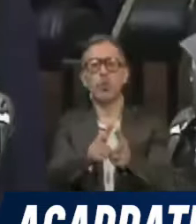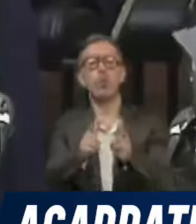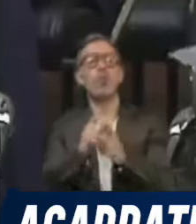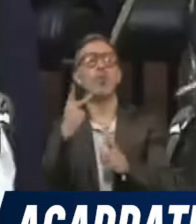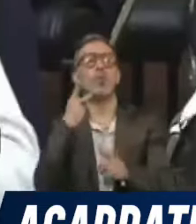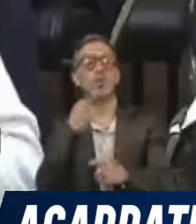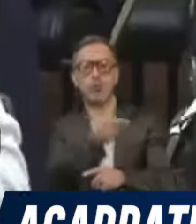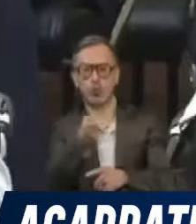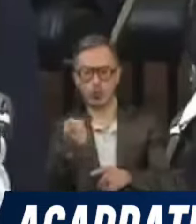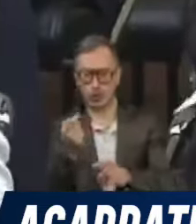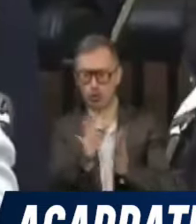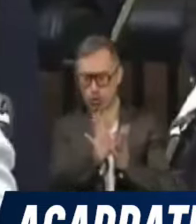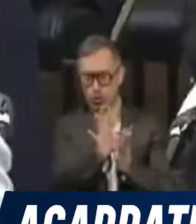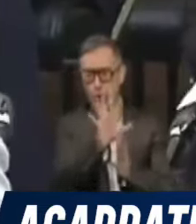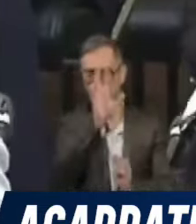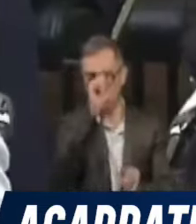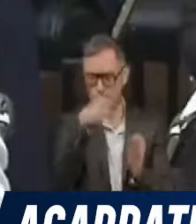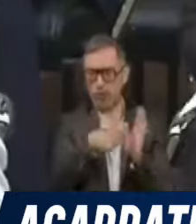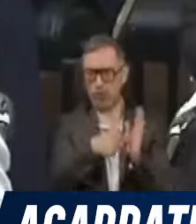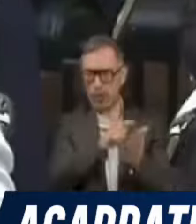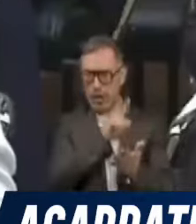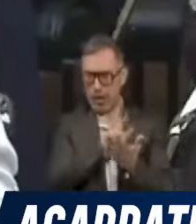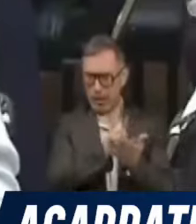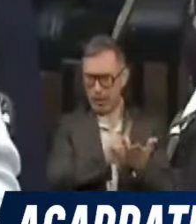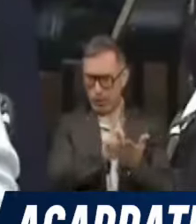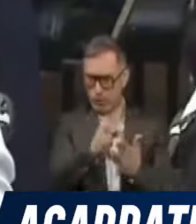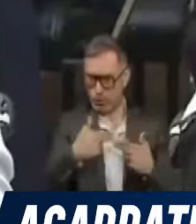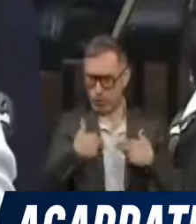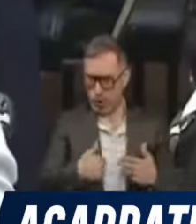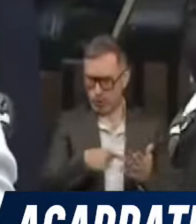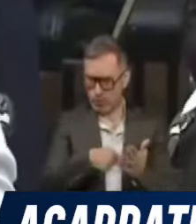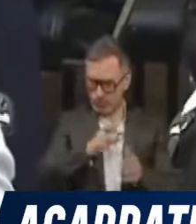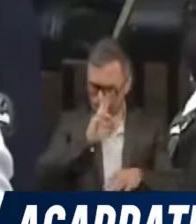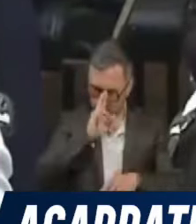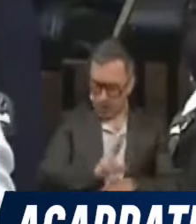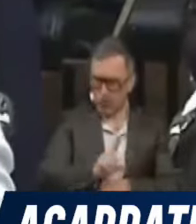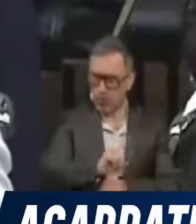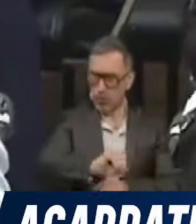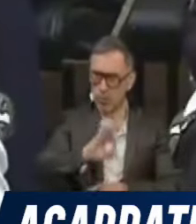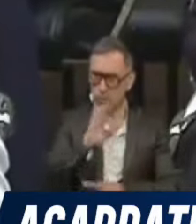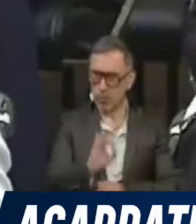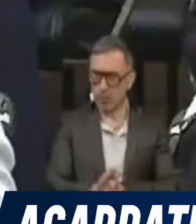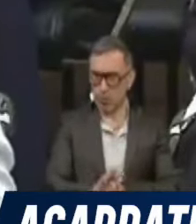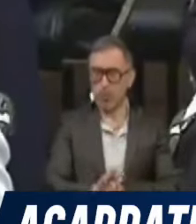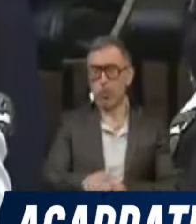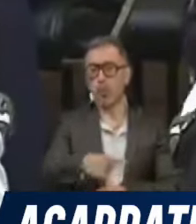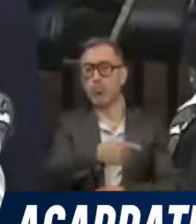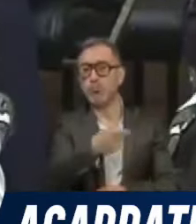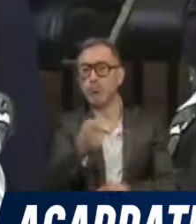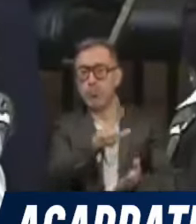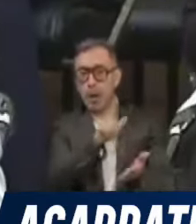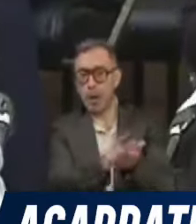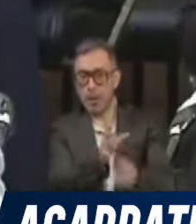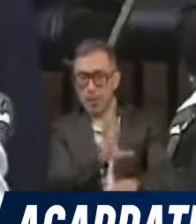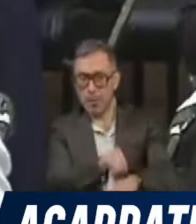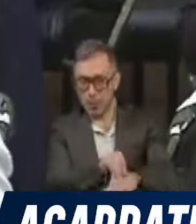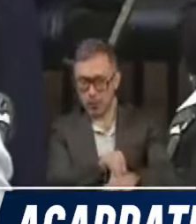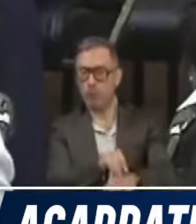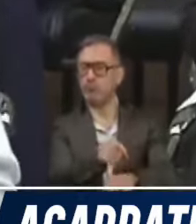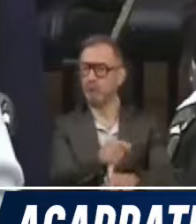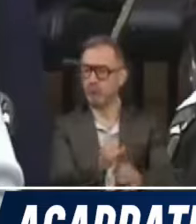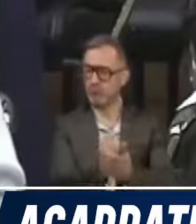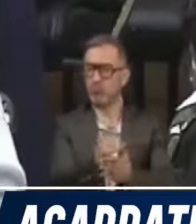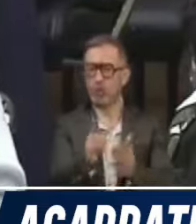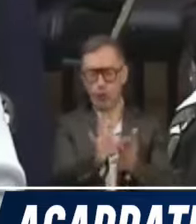pleno respeto al marco constitucional y convencional de Derechos Humanos hagan pleno uso de sus facultades para cumplir con el mandato